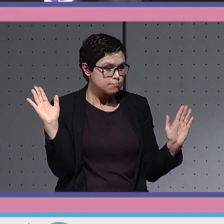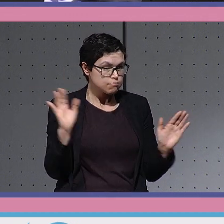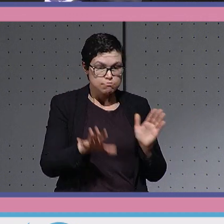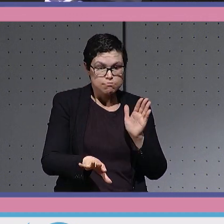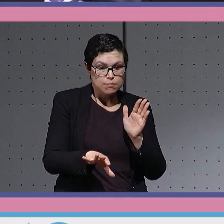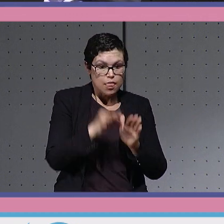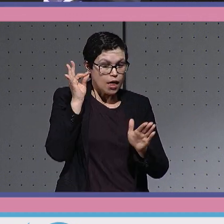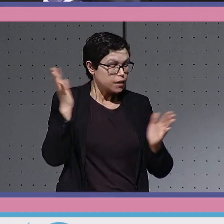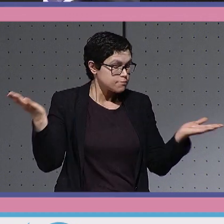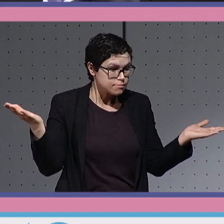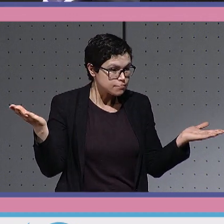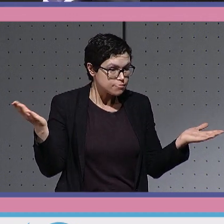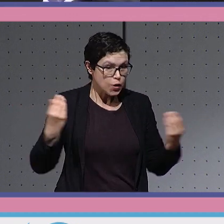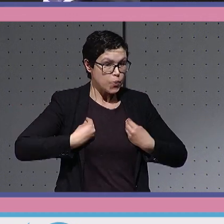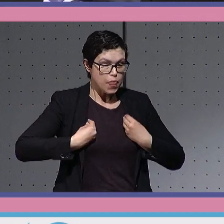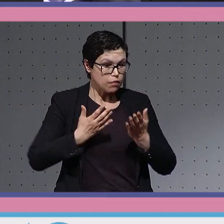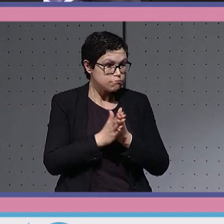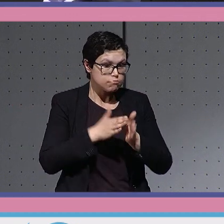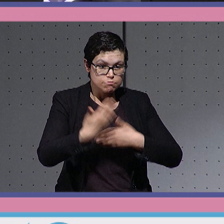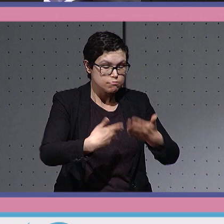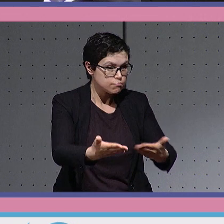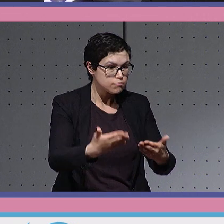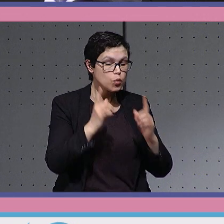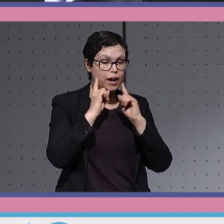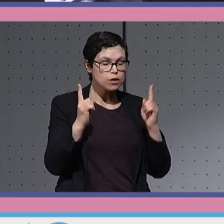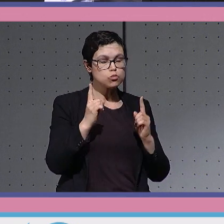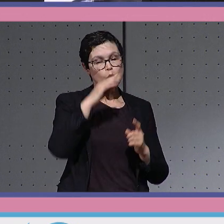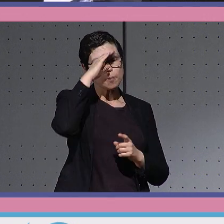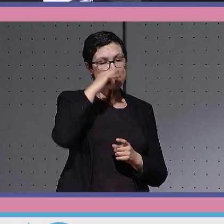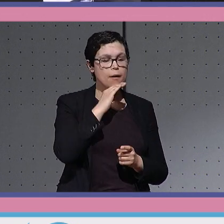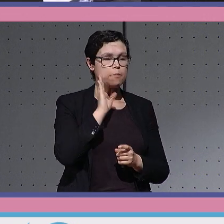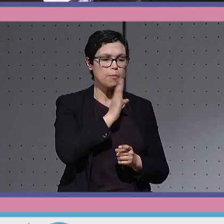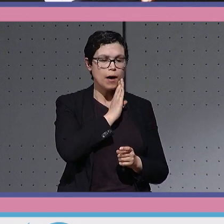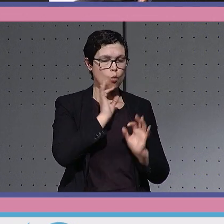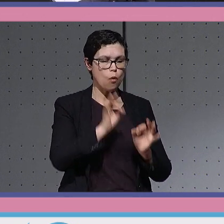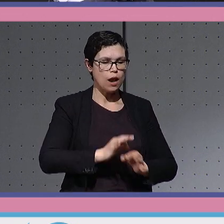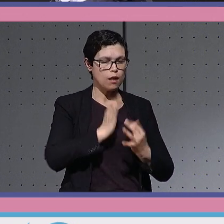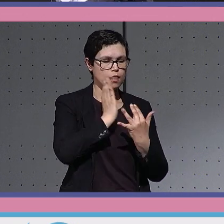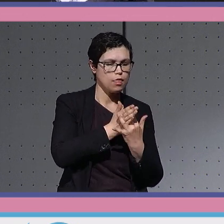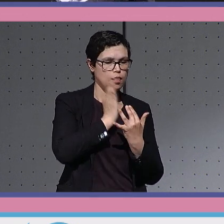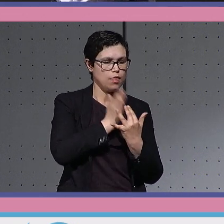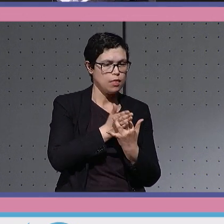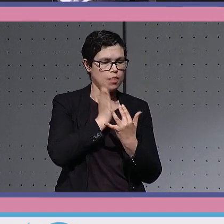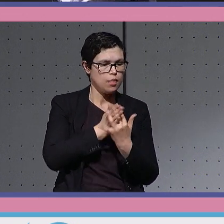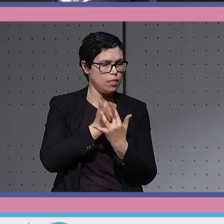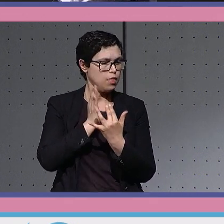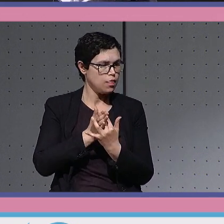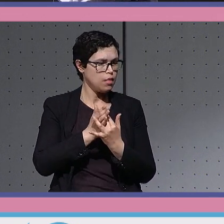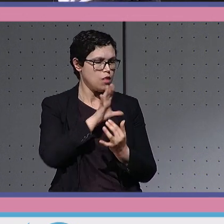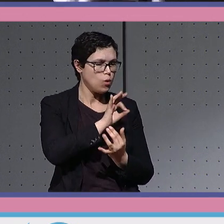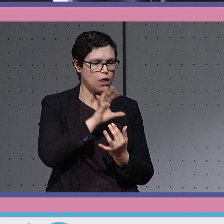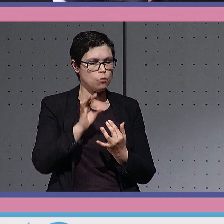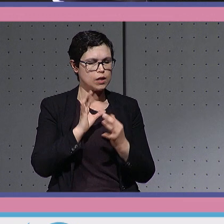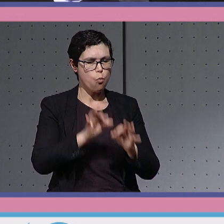vida. El tema es que si no hubiese esto, si al principio fuera una especie todos iguales, que no hubiese